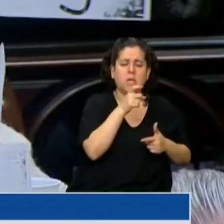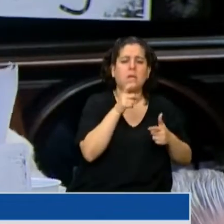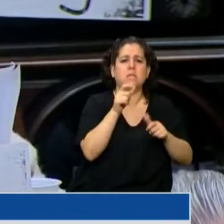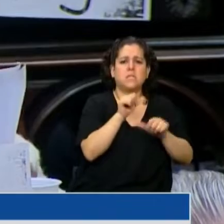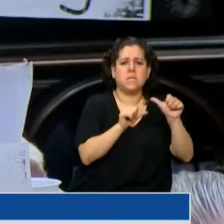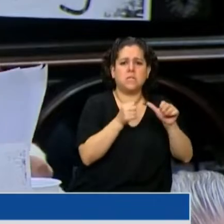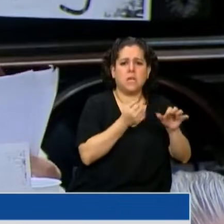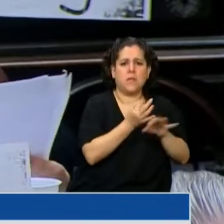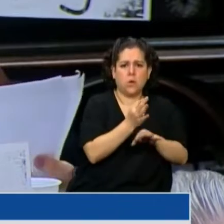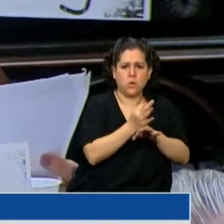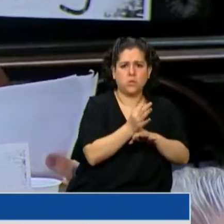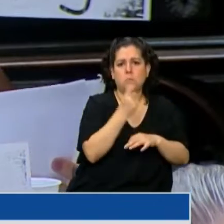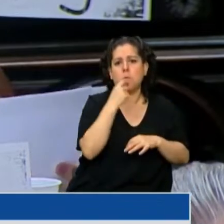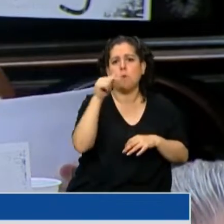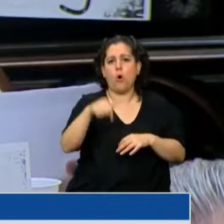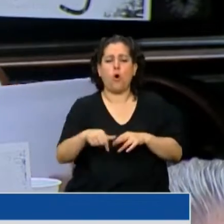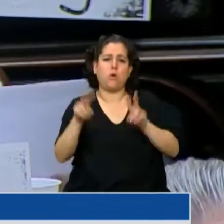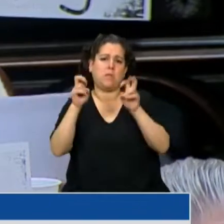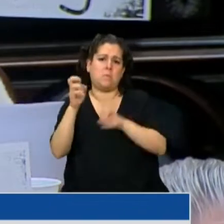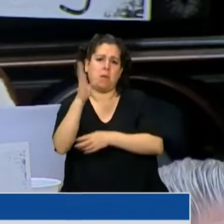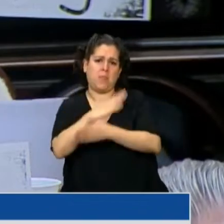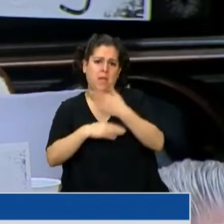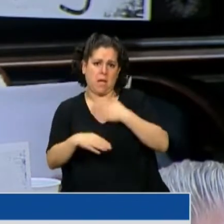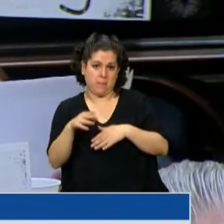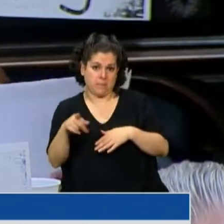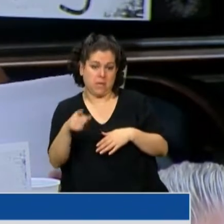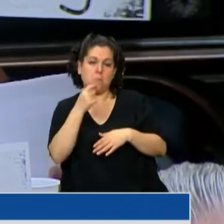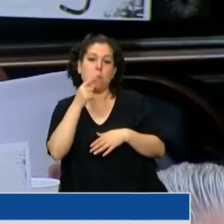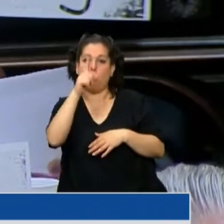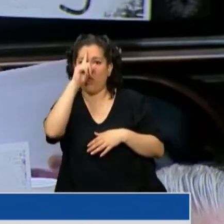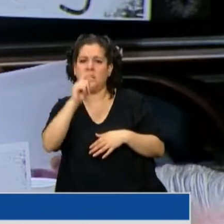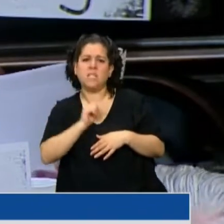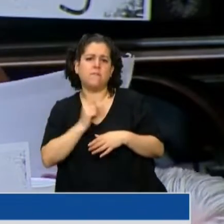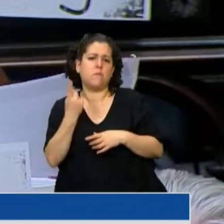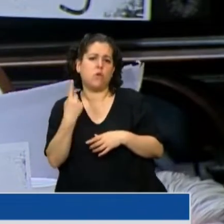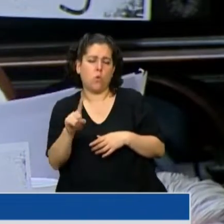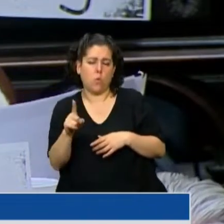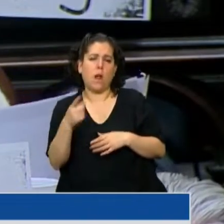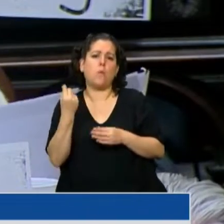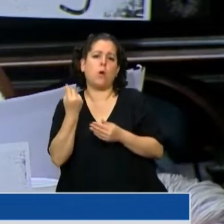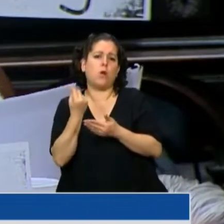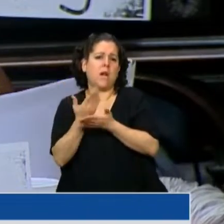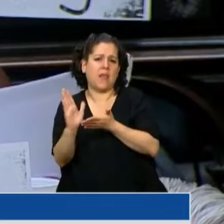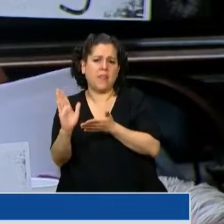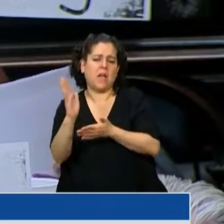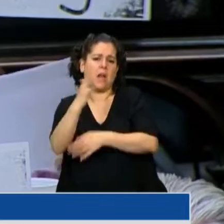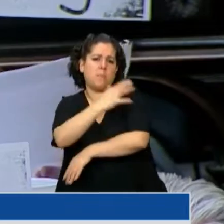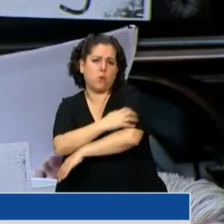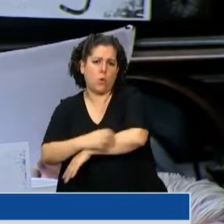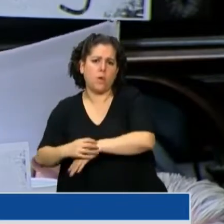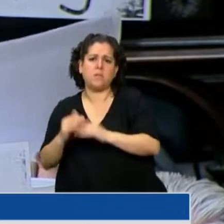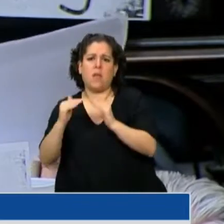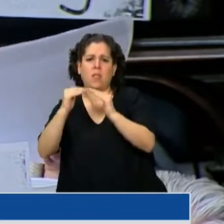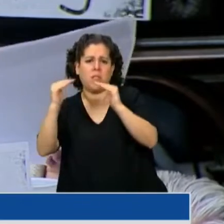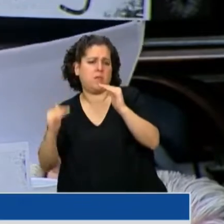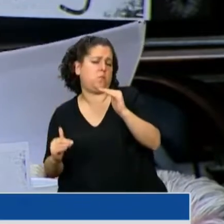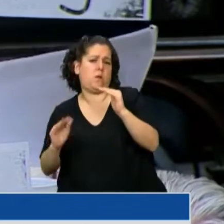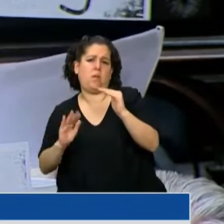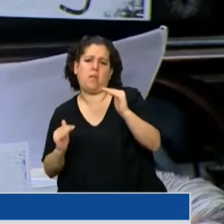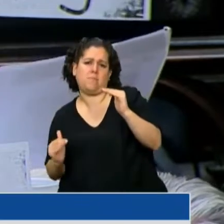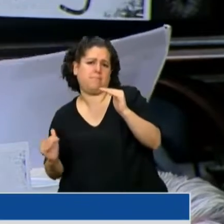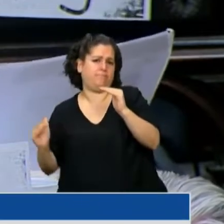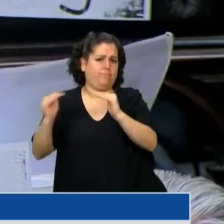Hoy tratamos el tema de la discapacidad. Desafío de este plan de ciencia: erradicar la pobreza y reducir la desigualdad y la